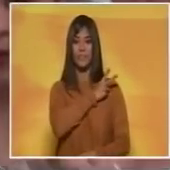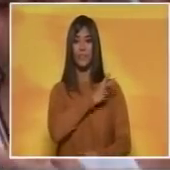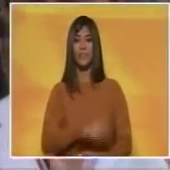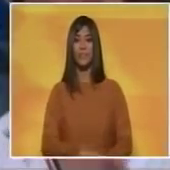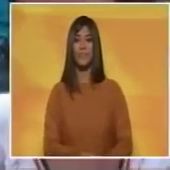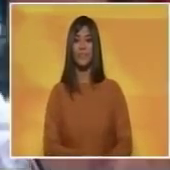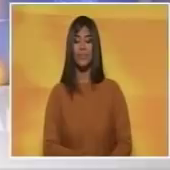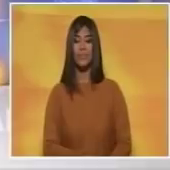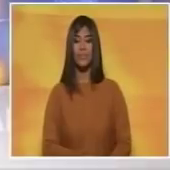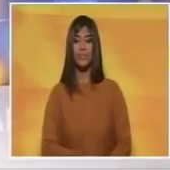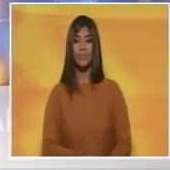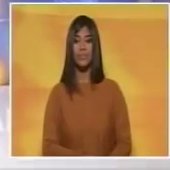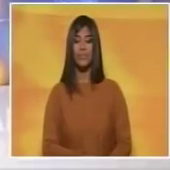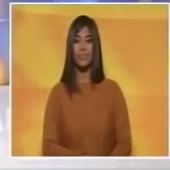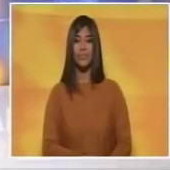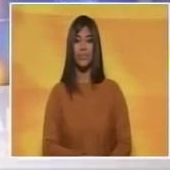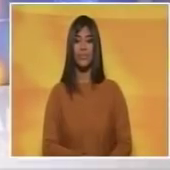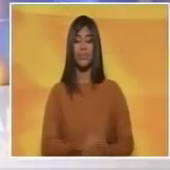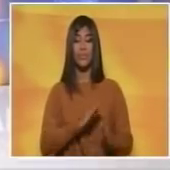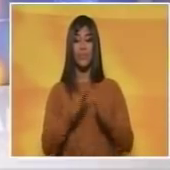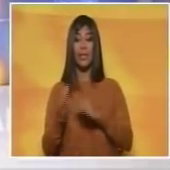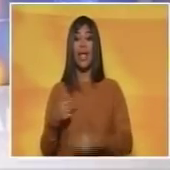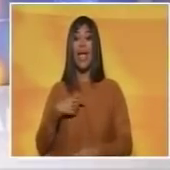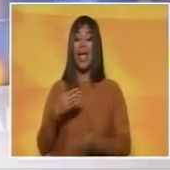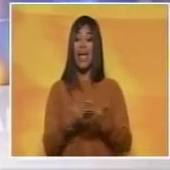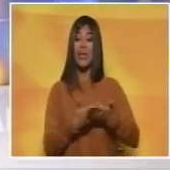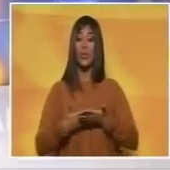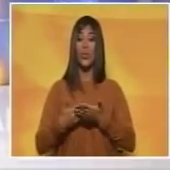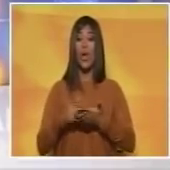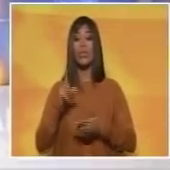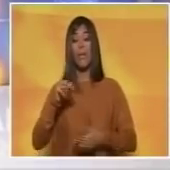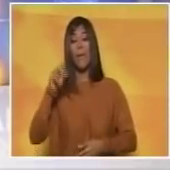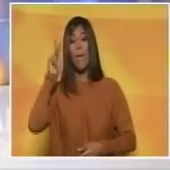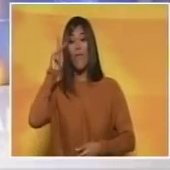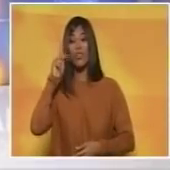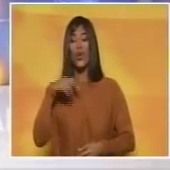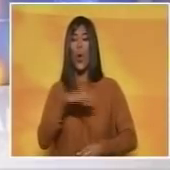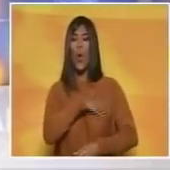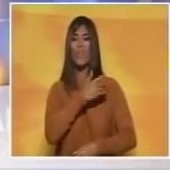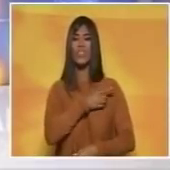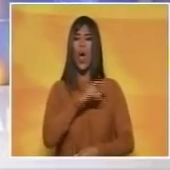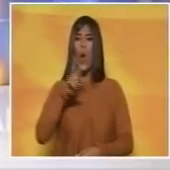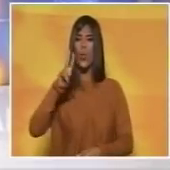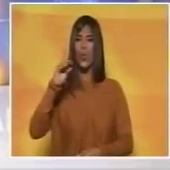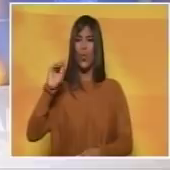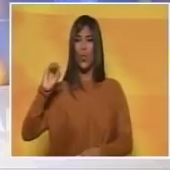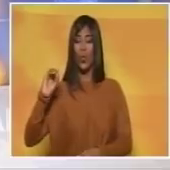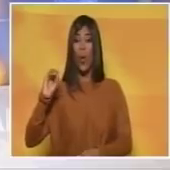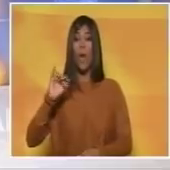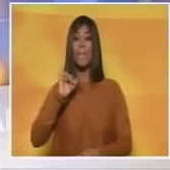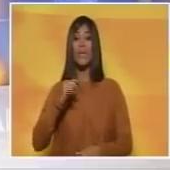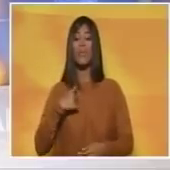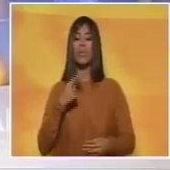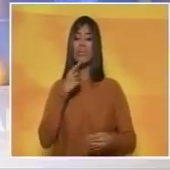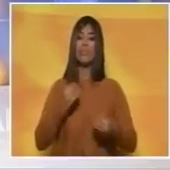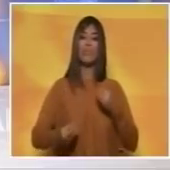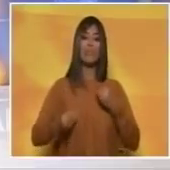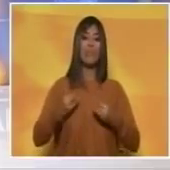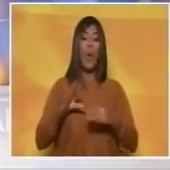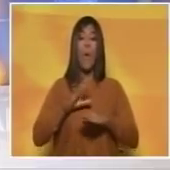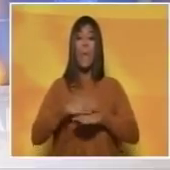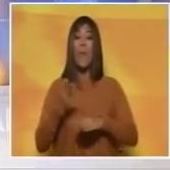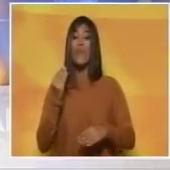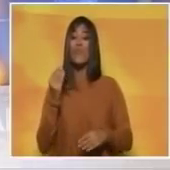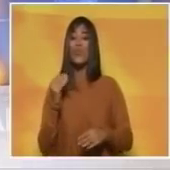Noticiero Venevisión. Estudiantes y profesores de la Universidad de Oriente Núcleo Monagas aseguran que viven con zozobra debido a la inseguridad que